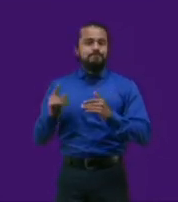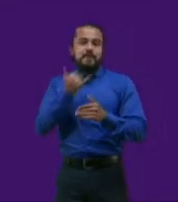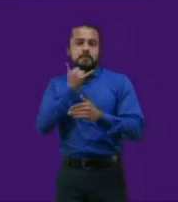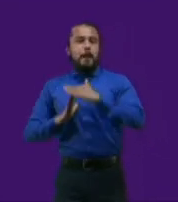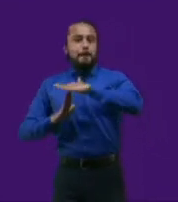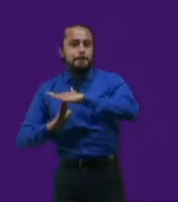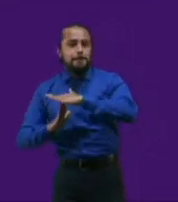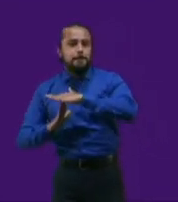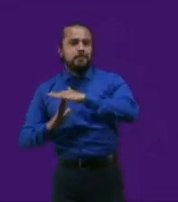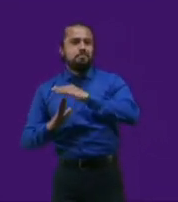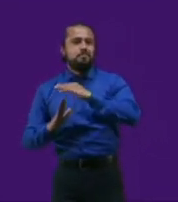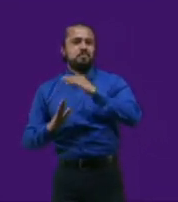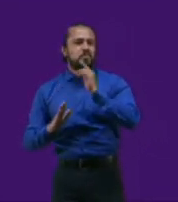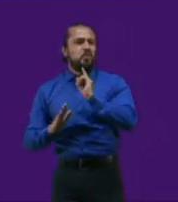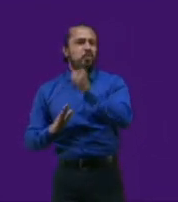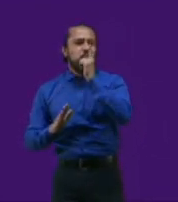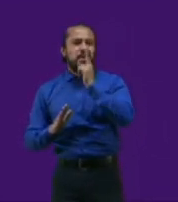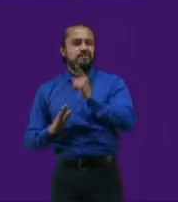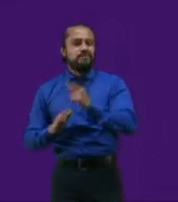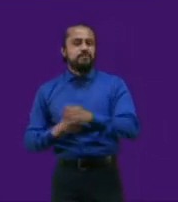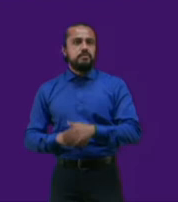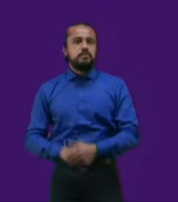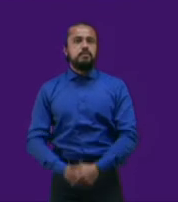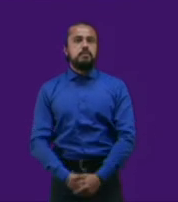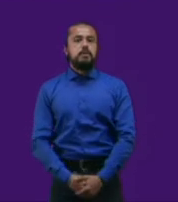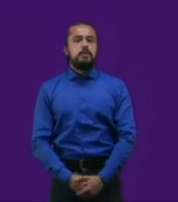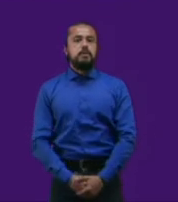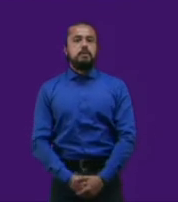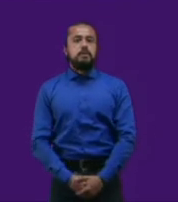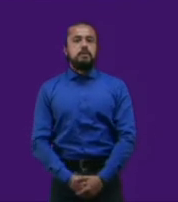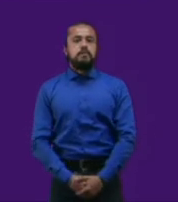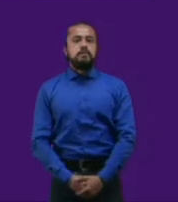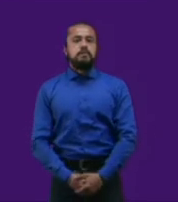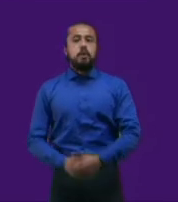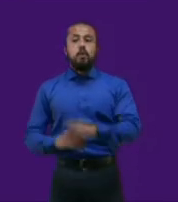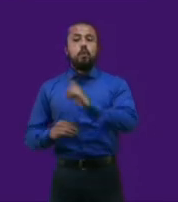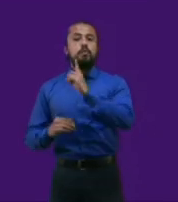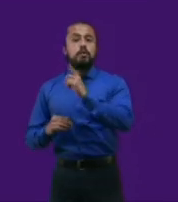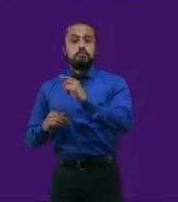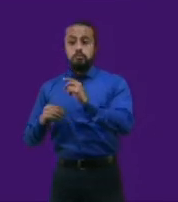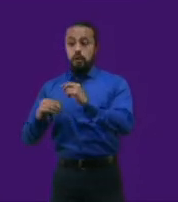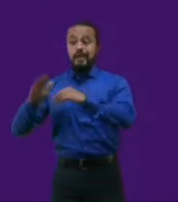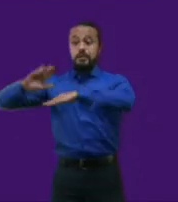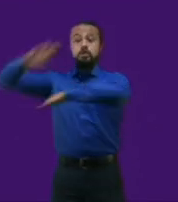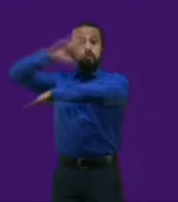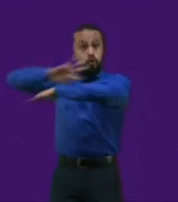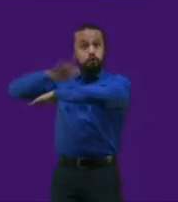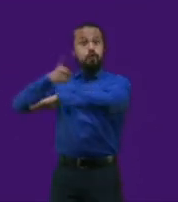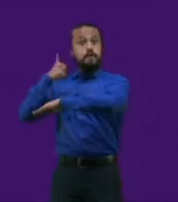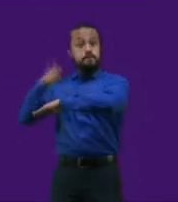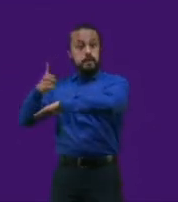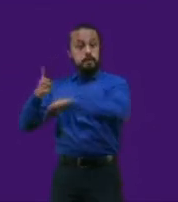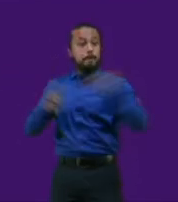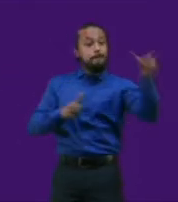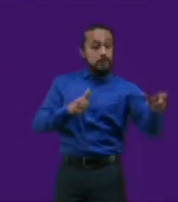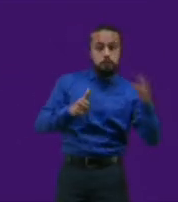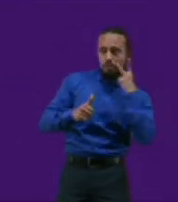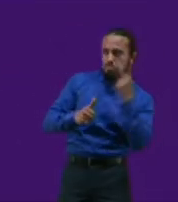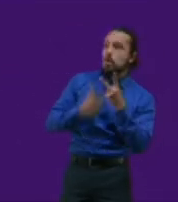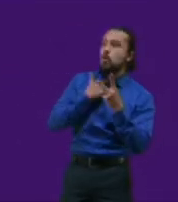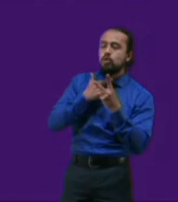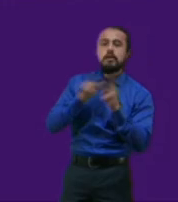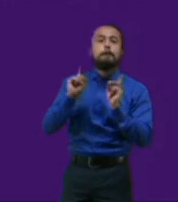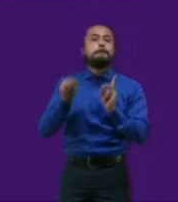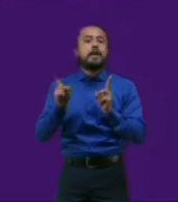negocio porque no había cómo distribuirlo rápido. Entonces, llegarle a cada